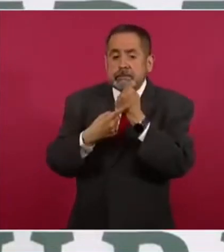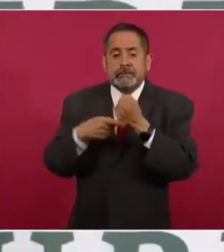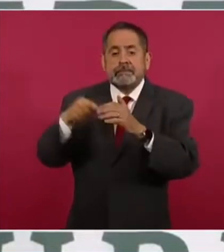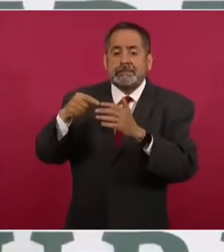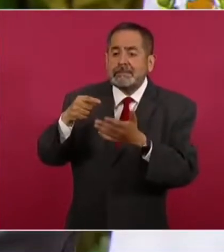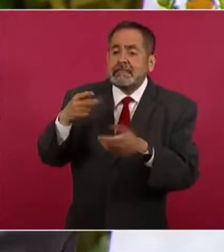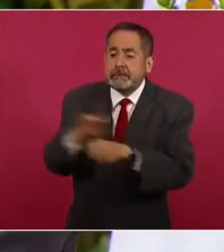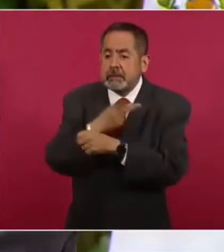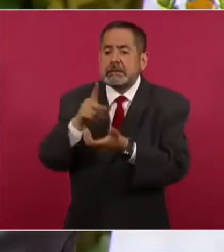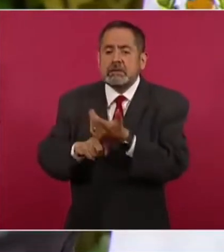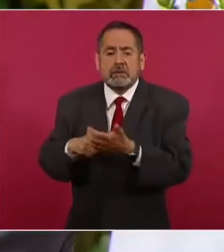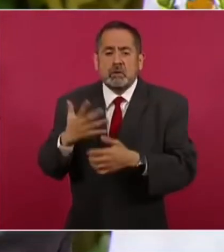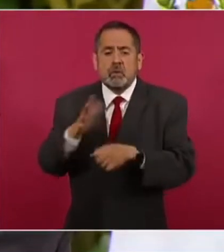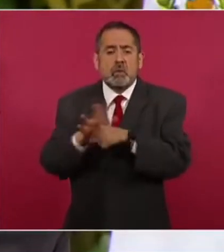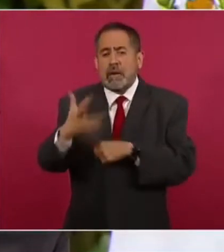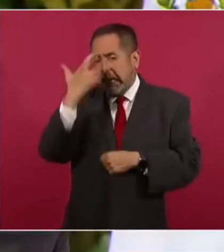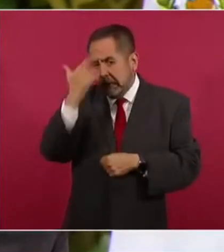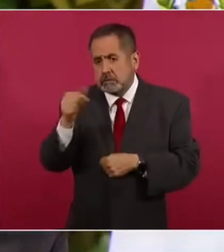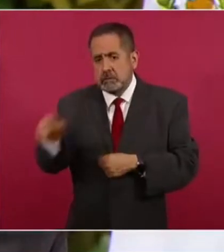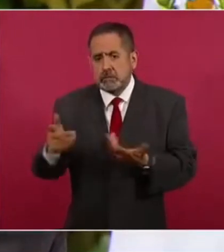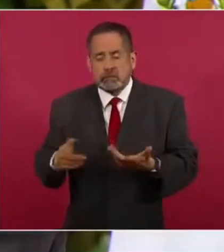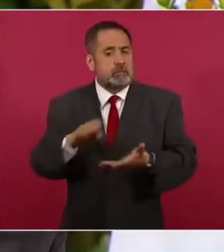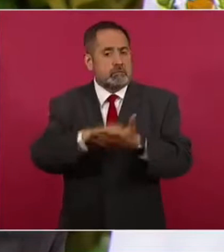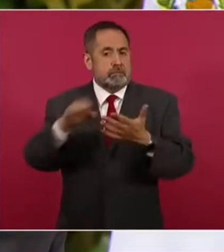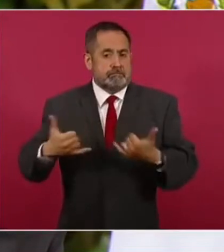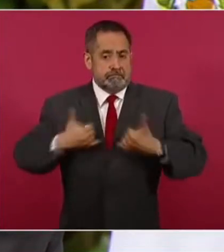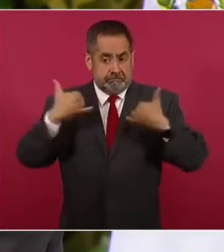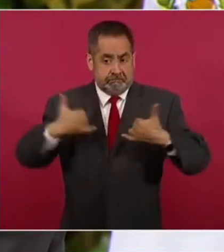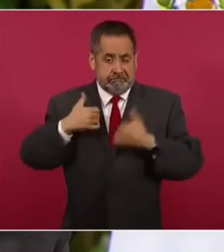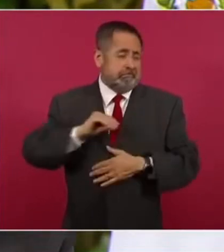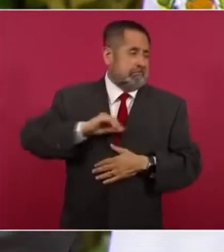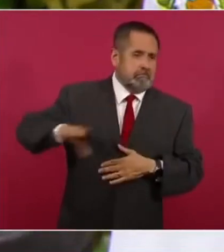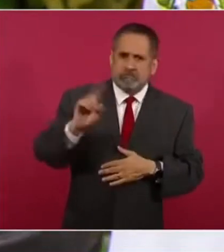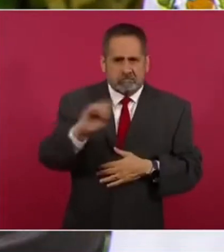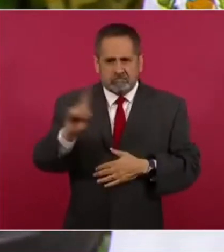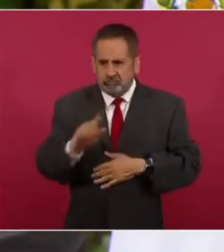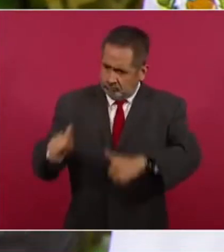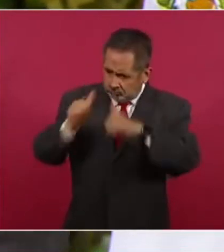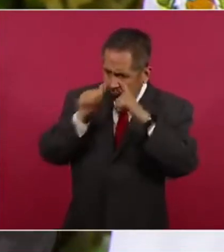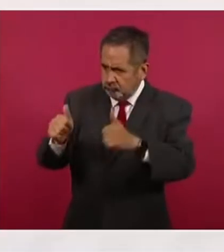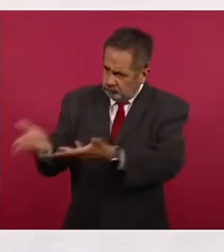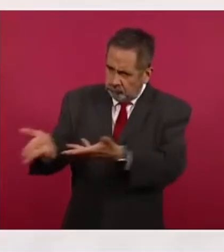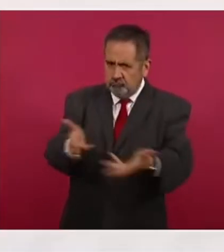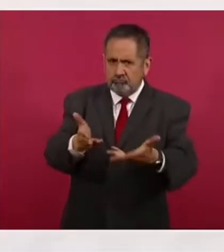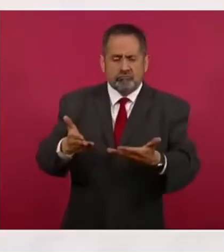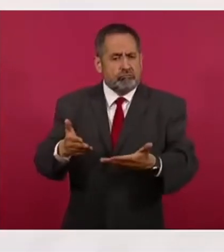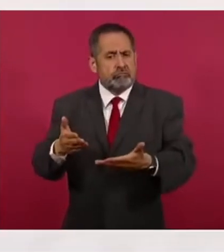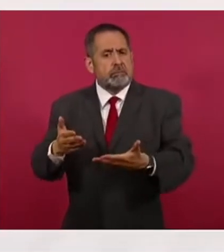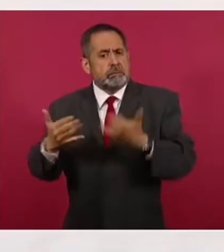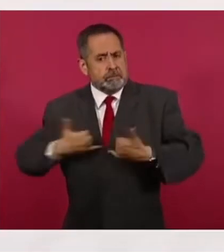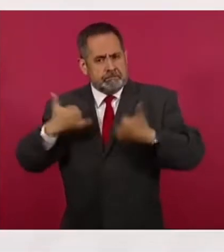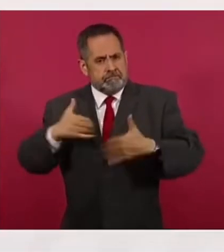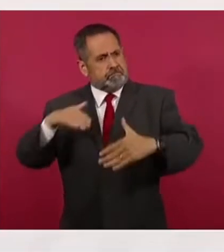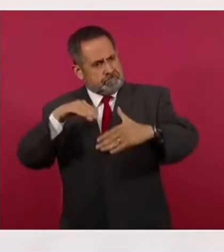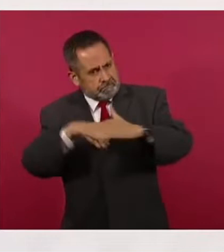fondo. Por ejemplo, no olvidar a los jóvenes, garantizarles espacios de estudio y de trabajo